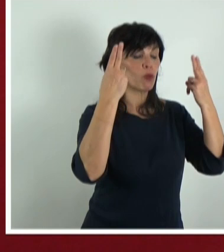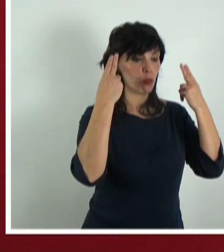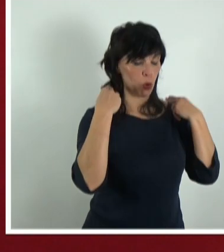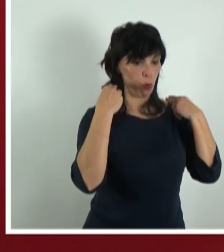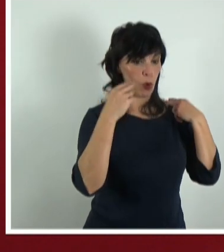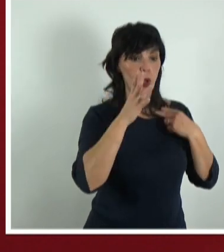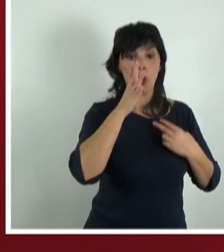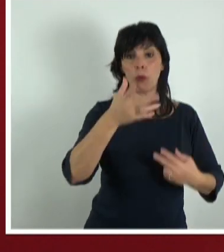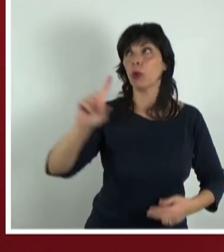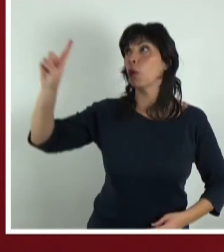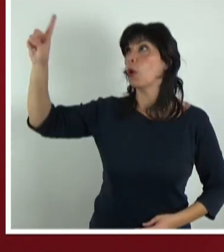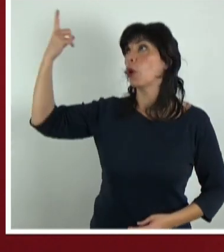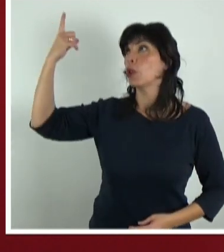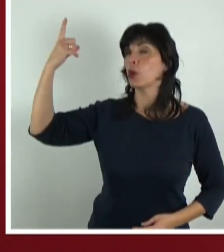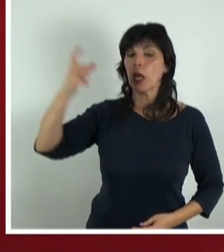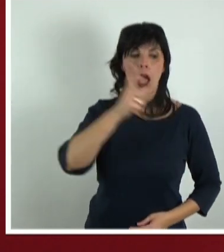resiste los soberbios,